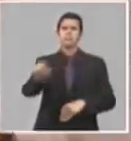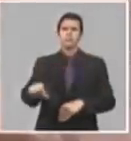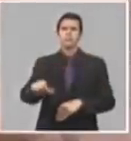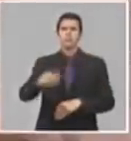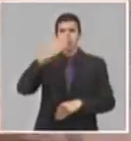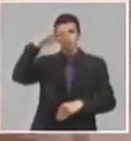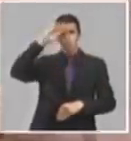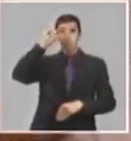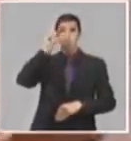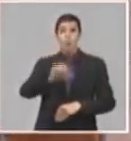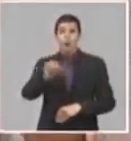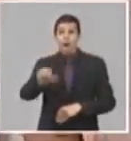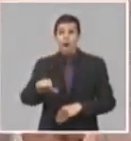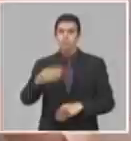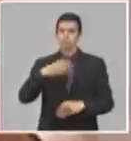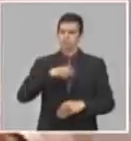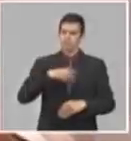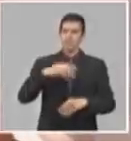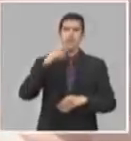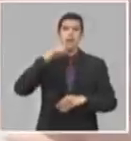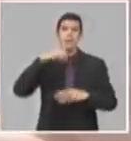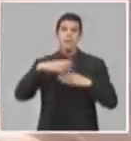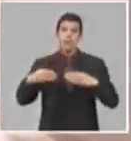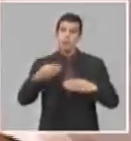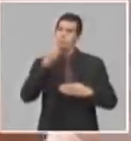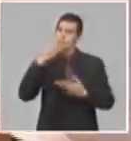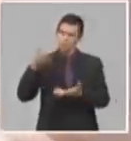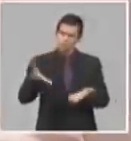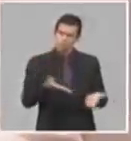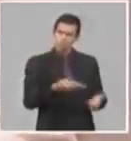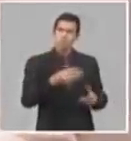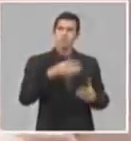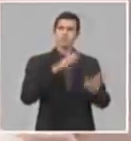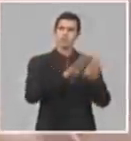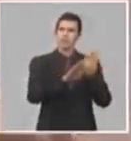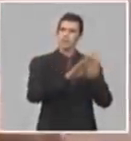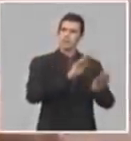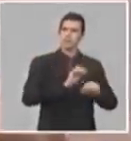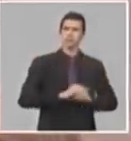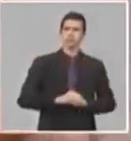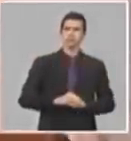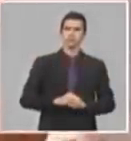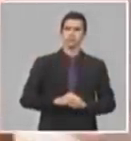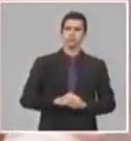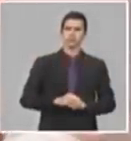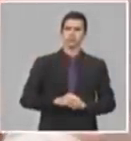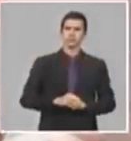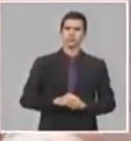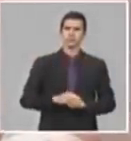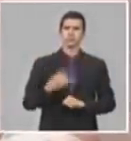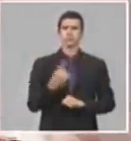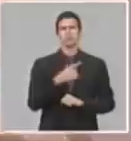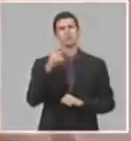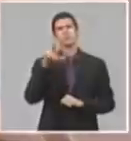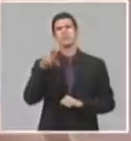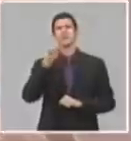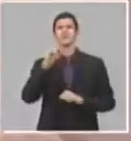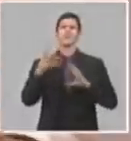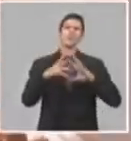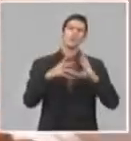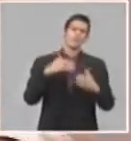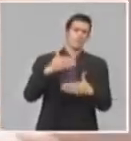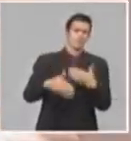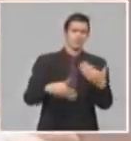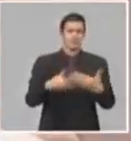realizarían sobre la misma base que están establecidas actualmente para las personas naturales. No vamos a inventar un nuevo procedimiento, es